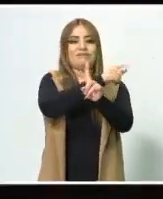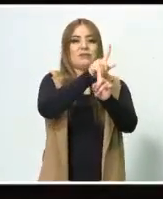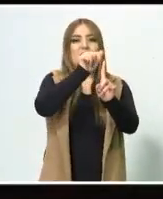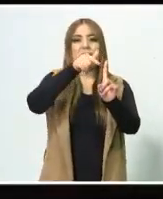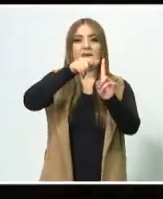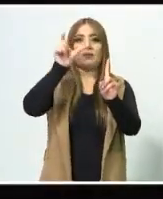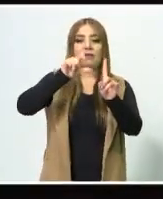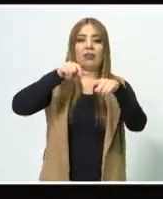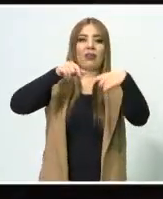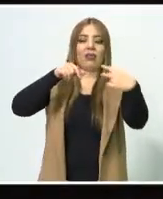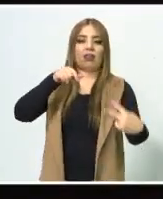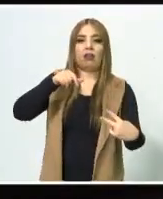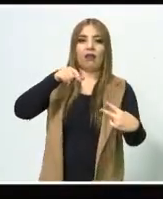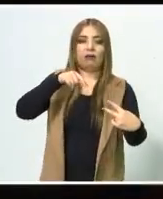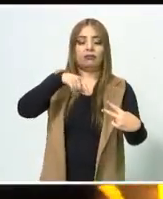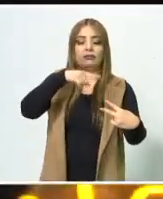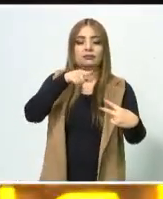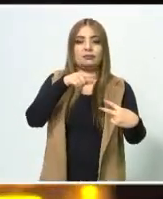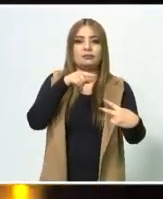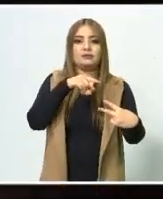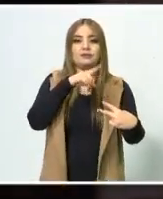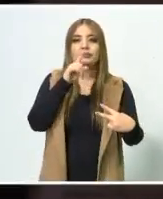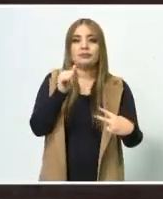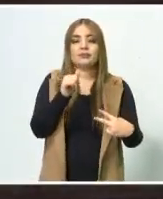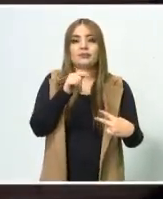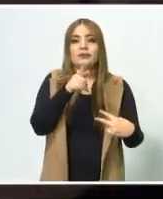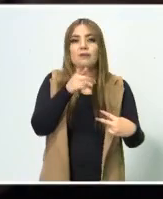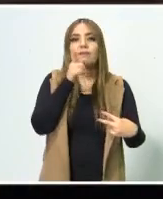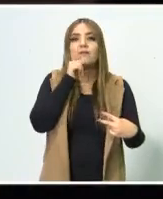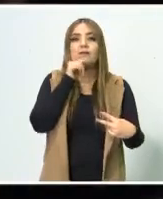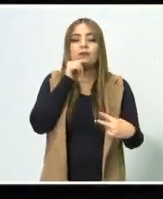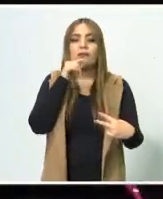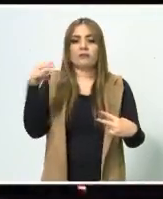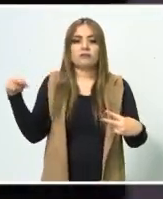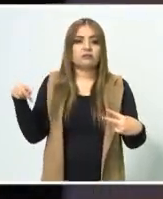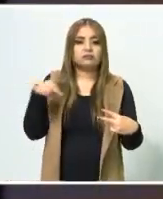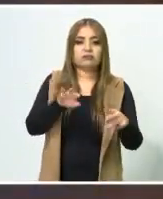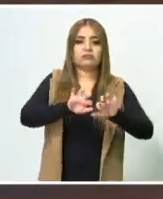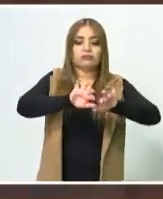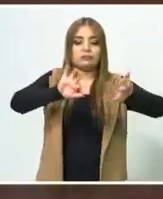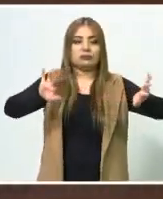estuvo en el suelo. Personal de seguridad de un bar cercano separó a los jóvenes y